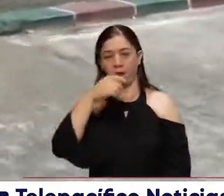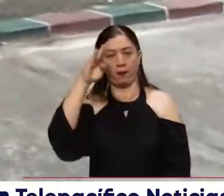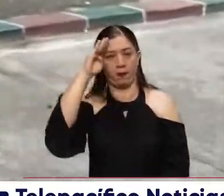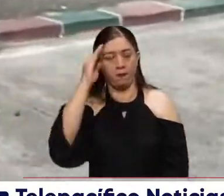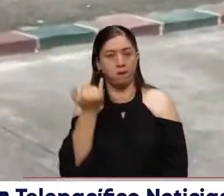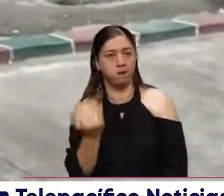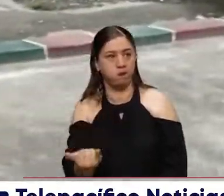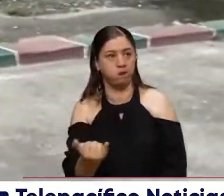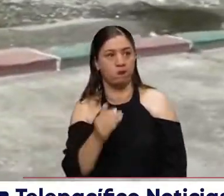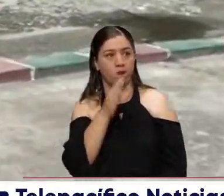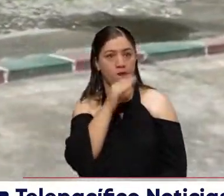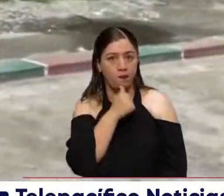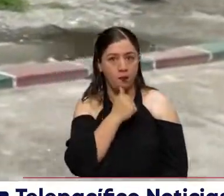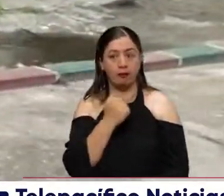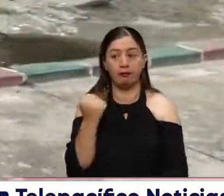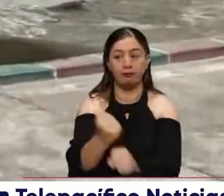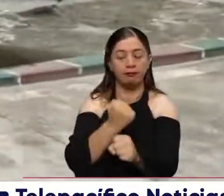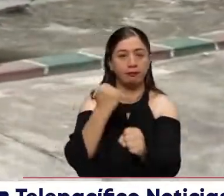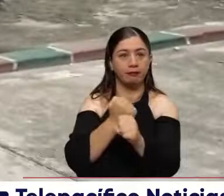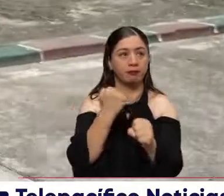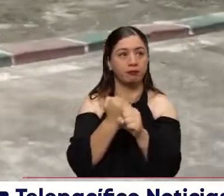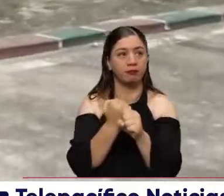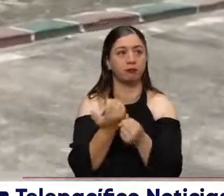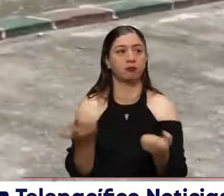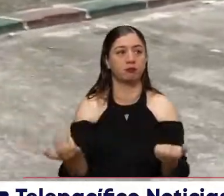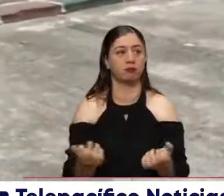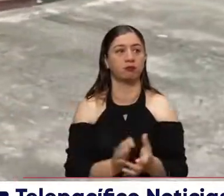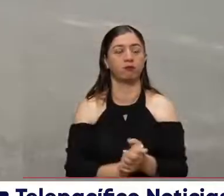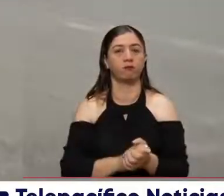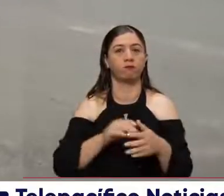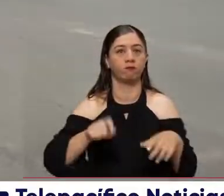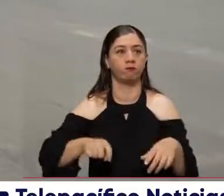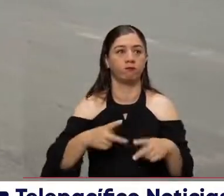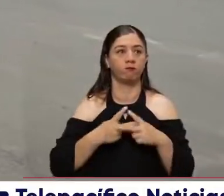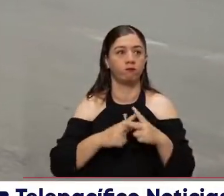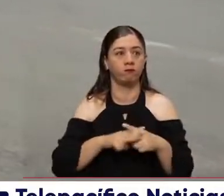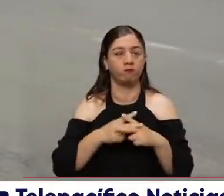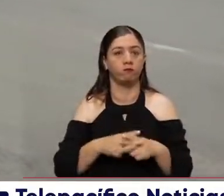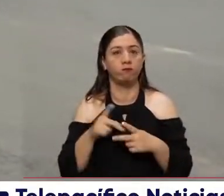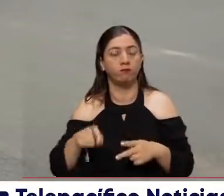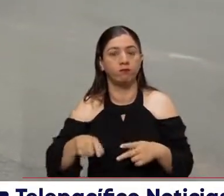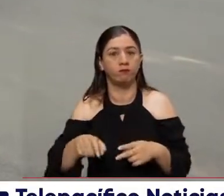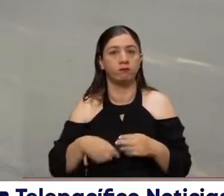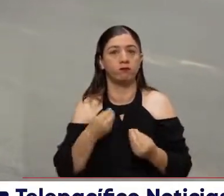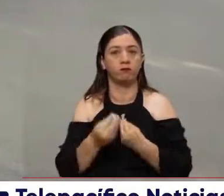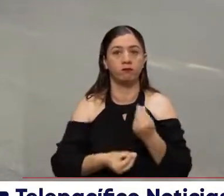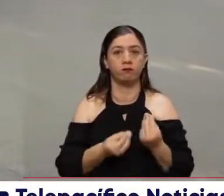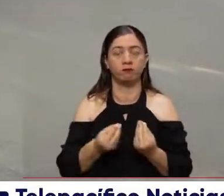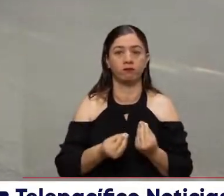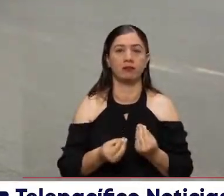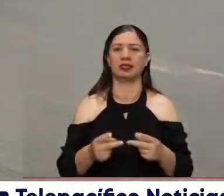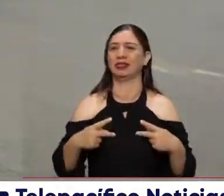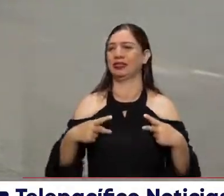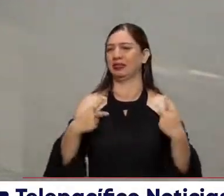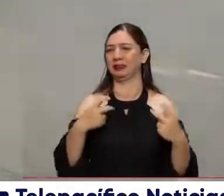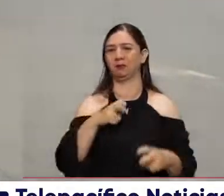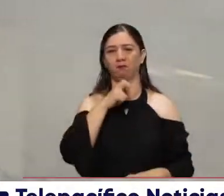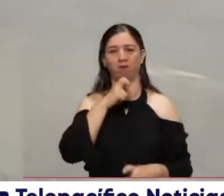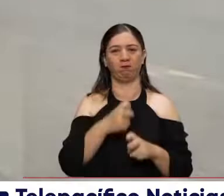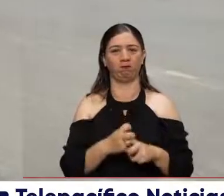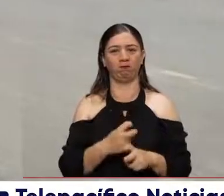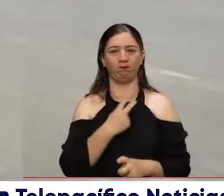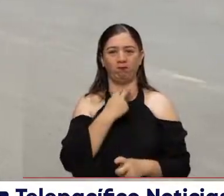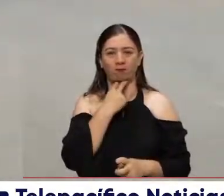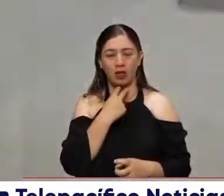no logra encontrar trabajo en su rama. Tuvo que vender todas sus herramientas para subsistir, pero el costo de vida le dificulta la existencia.